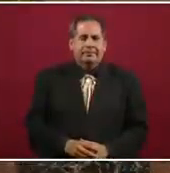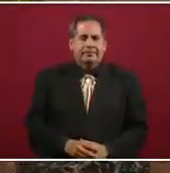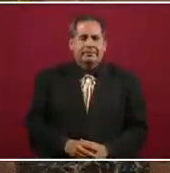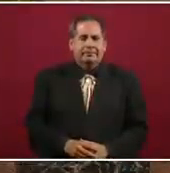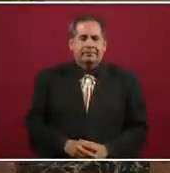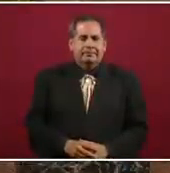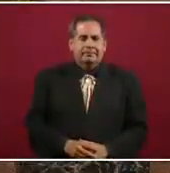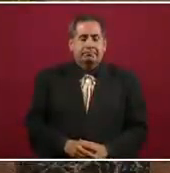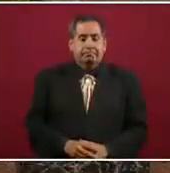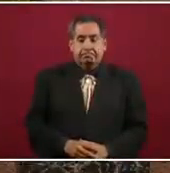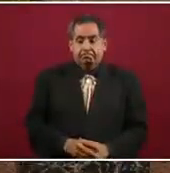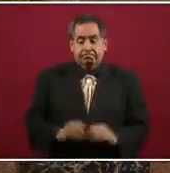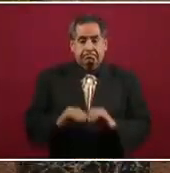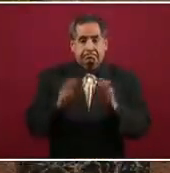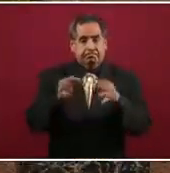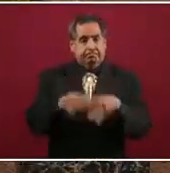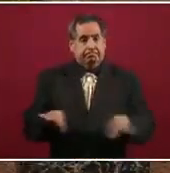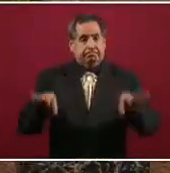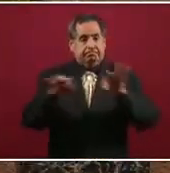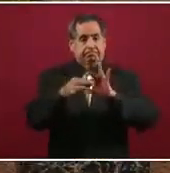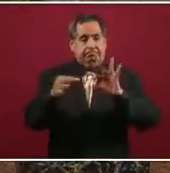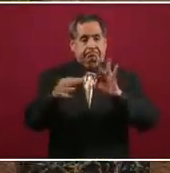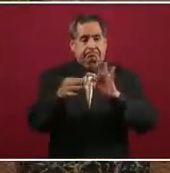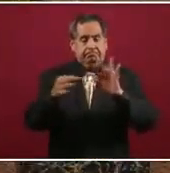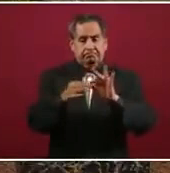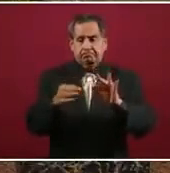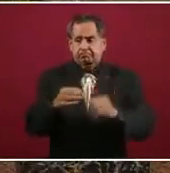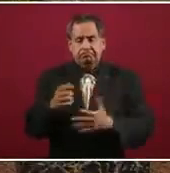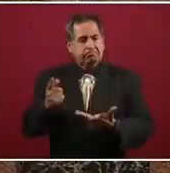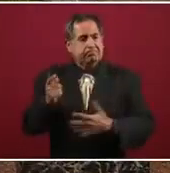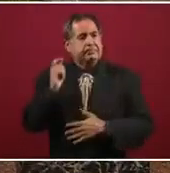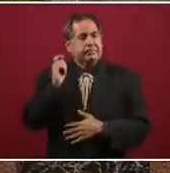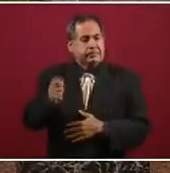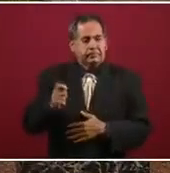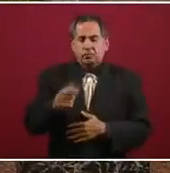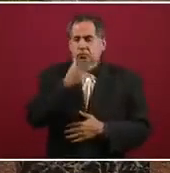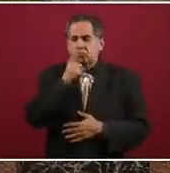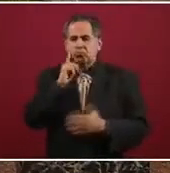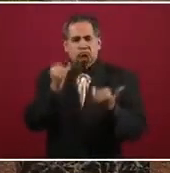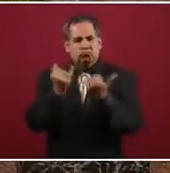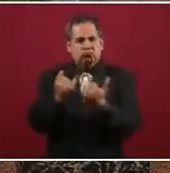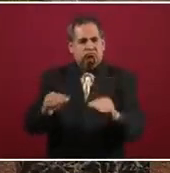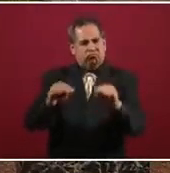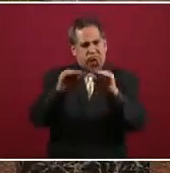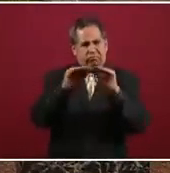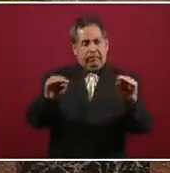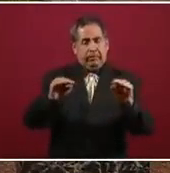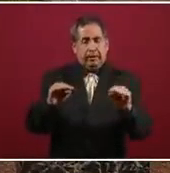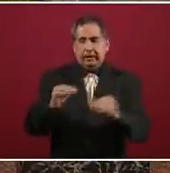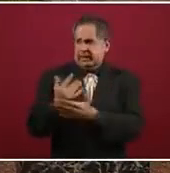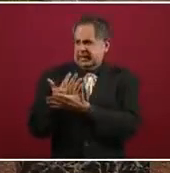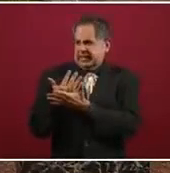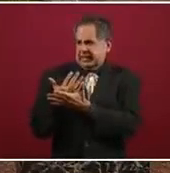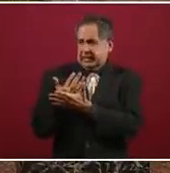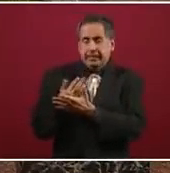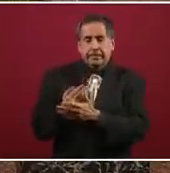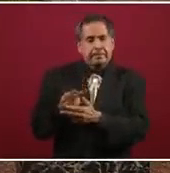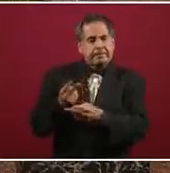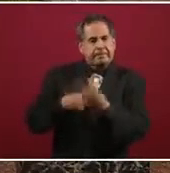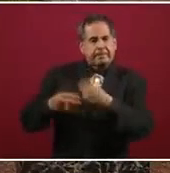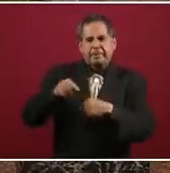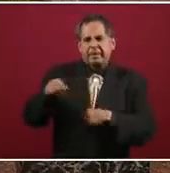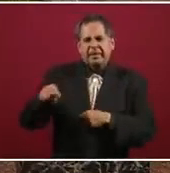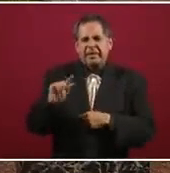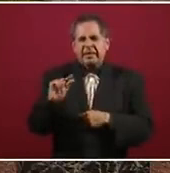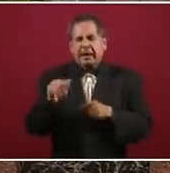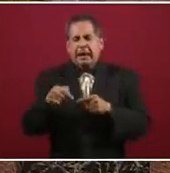Sin duda importante lo que nos dice Pedro Salmerón, la lucha siempre será por la igualdad. Y en unos momentos más estamos prácticamente ya a